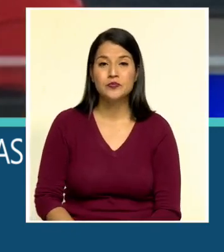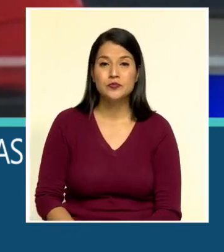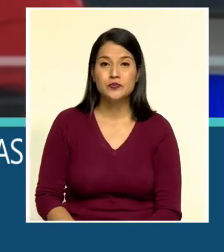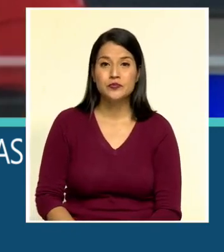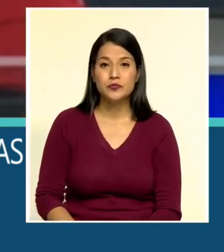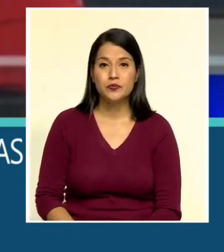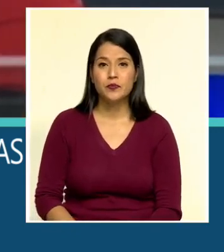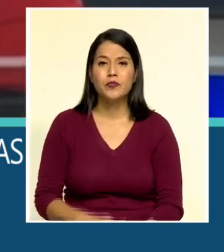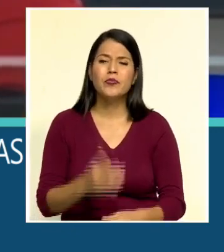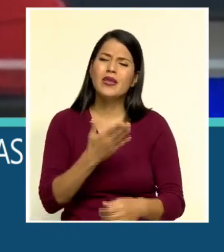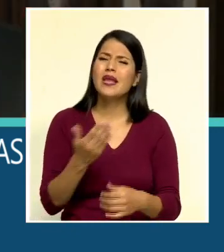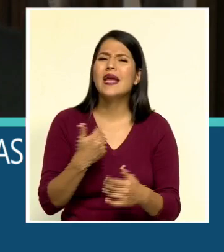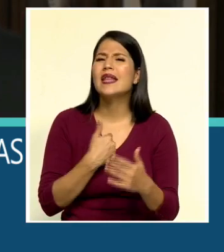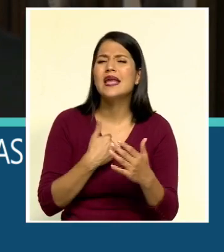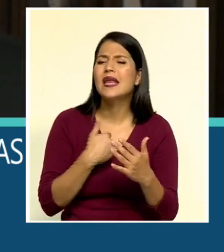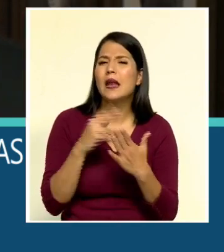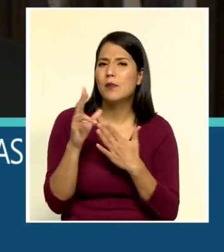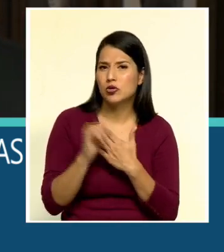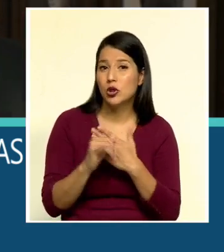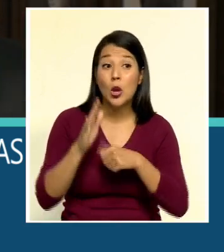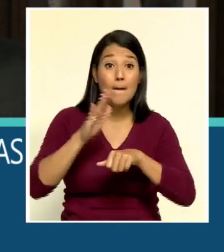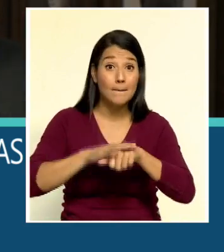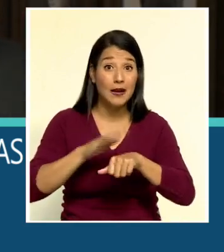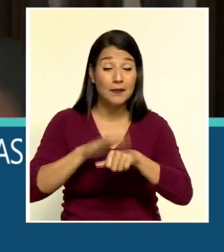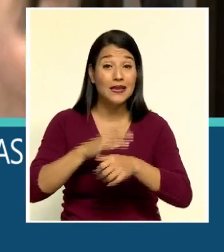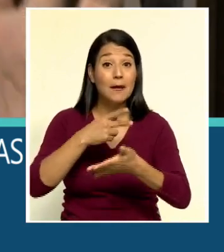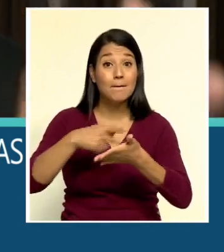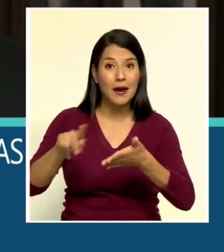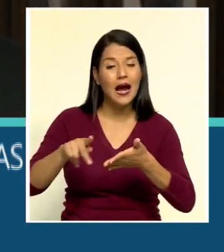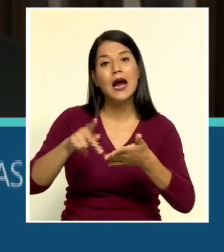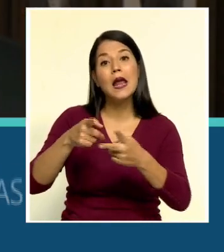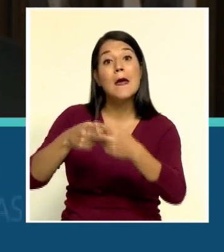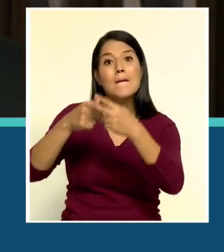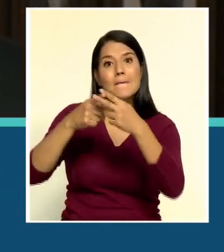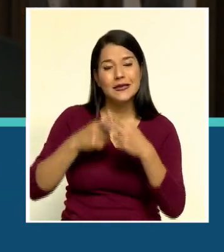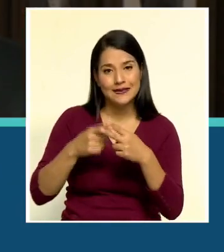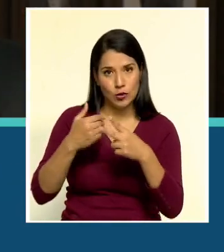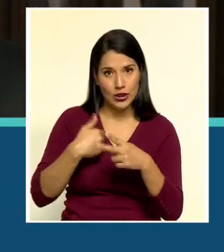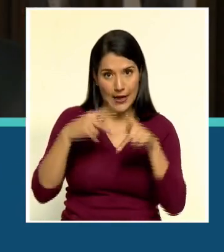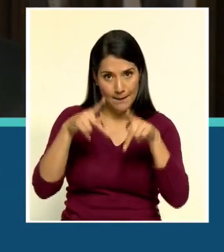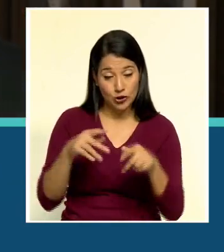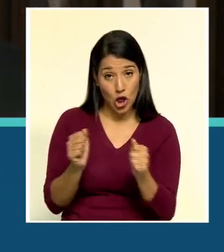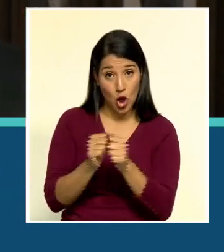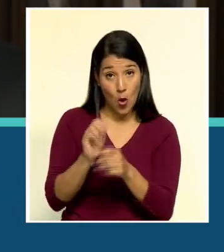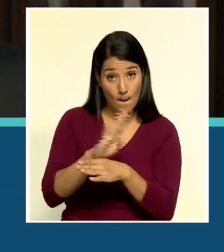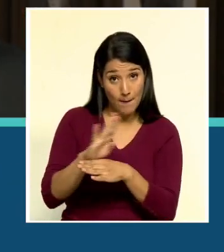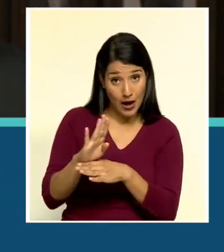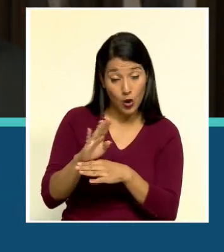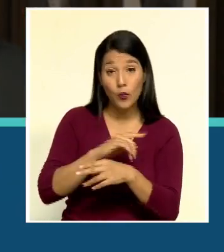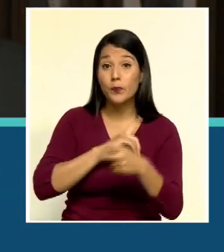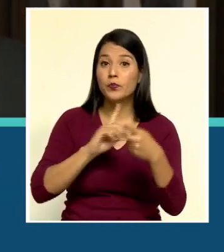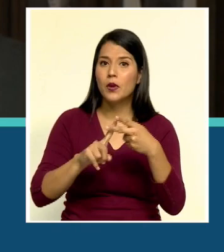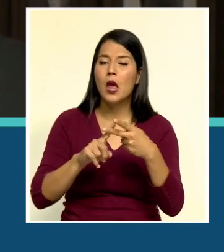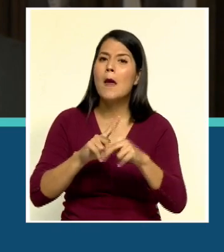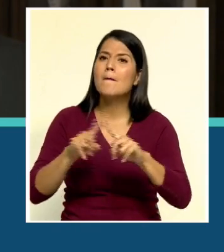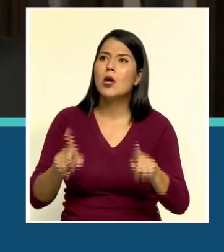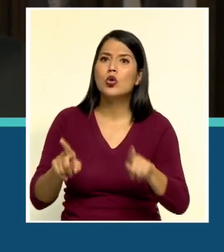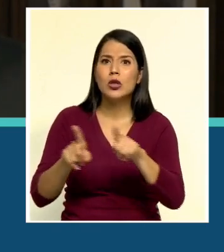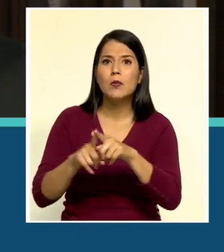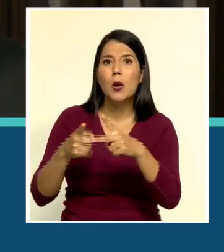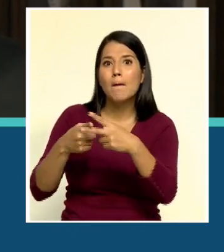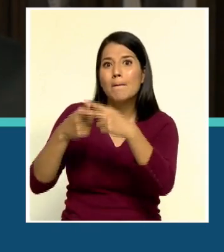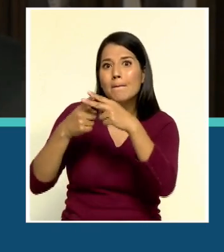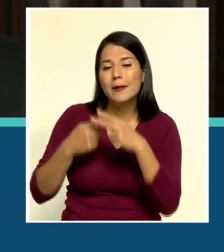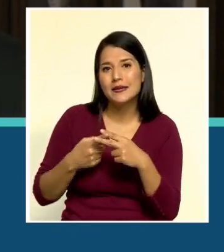Particularidades que tiene el proyecto. Permite pagar no solamente créditos formales con los bancos, sino también prendarios en casas de